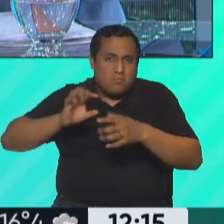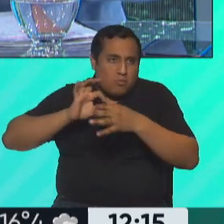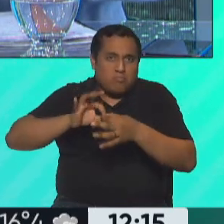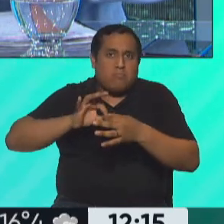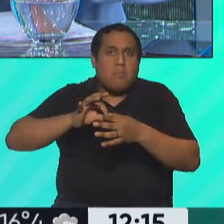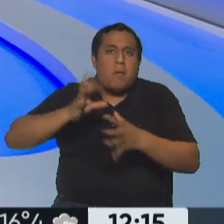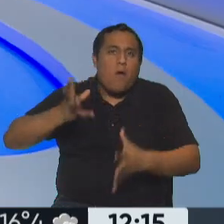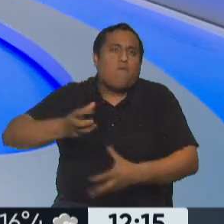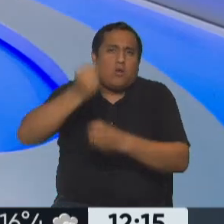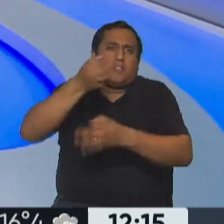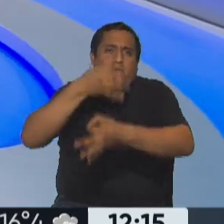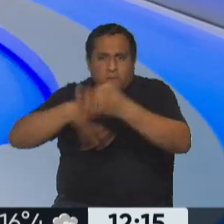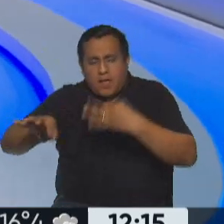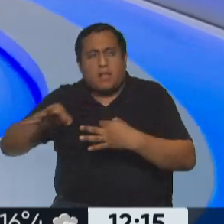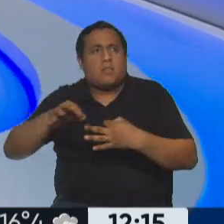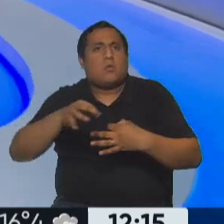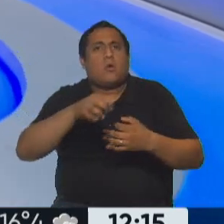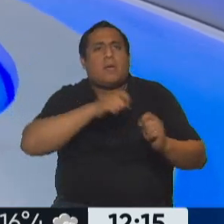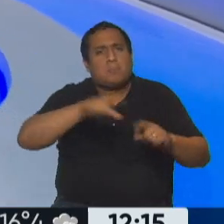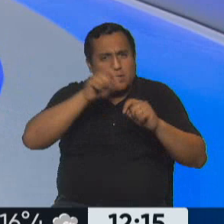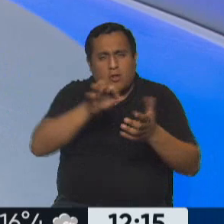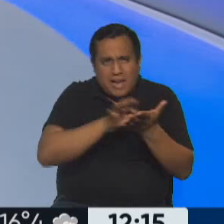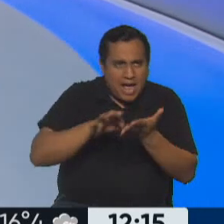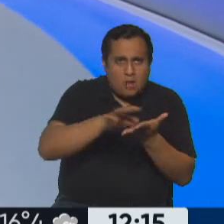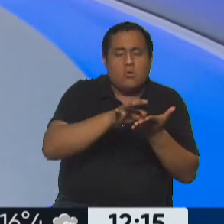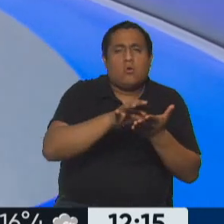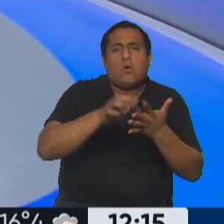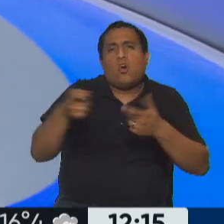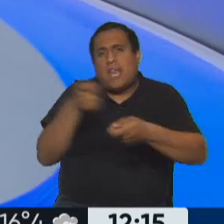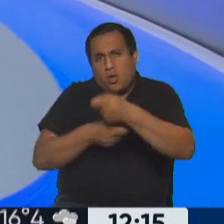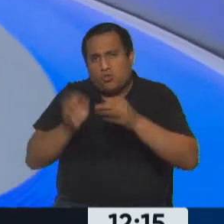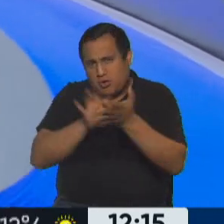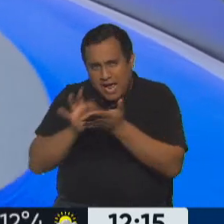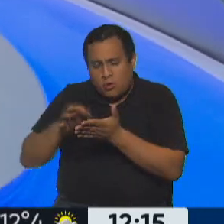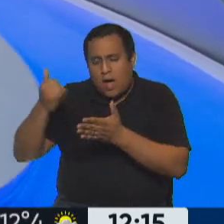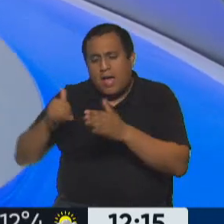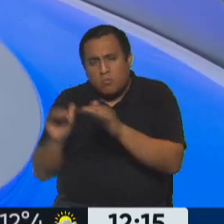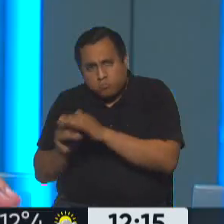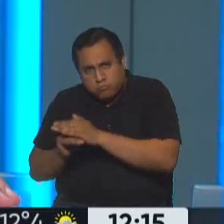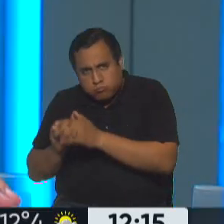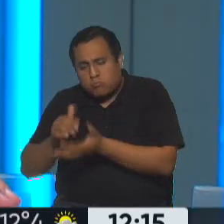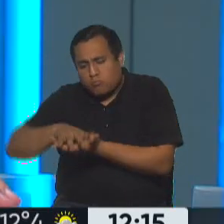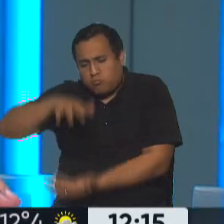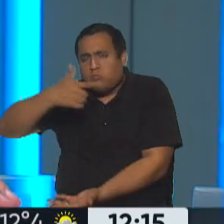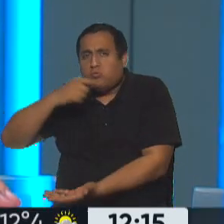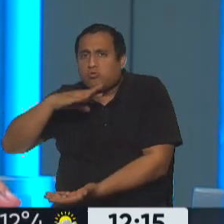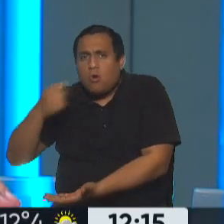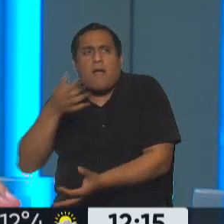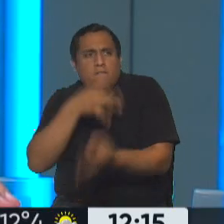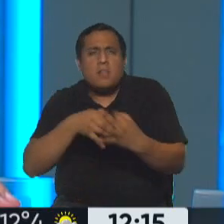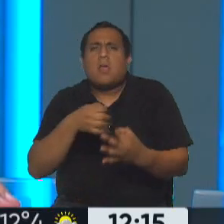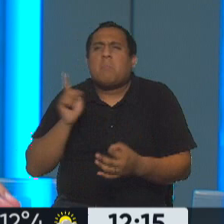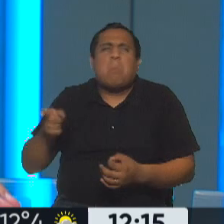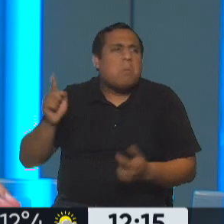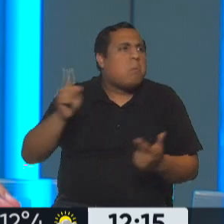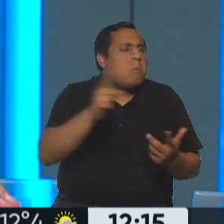exportadores de grano y los otros intermediarios en el negocio de grano que tenían soja acumulada, para ver y sacar alguna conclusión de quiénes eran realmente